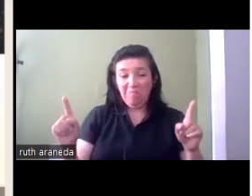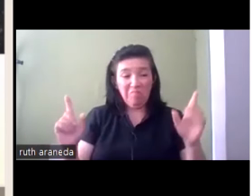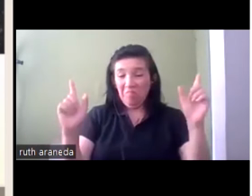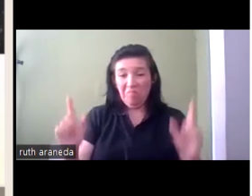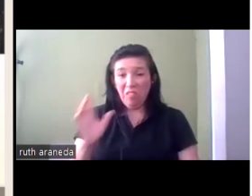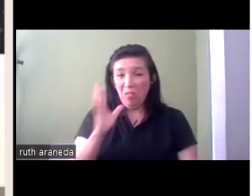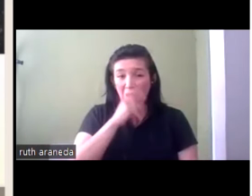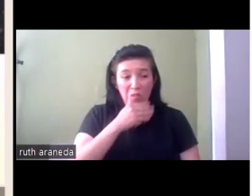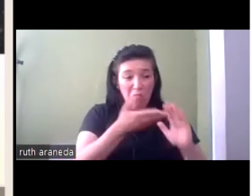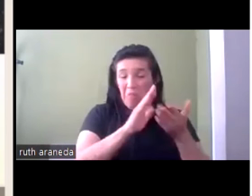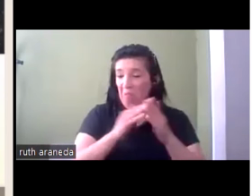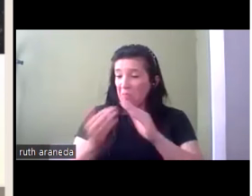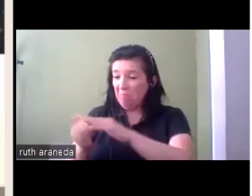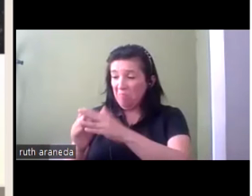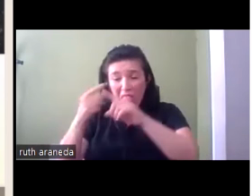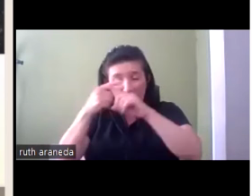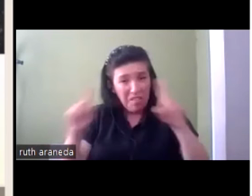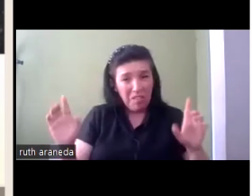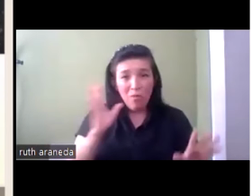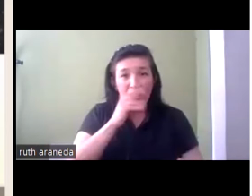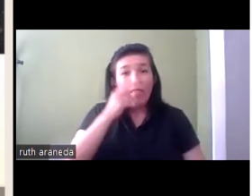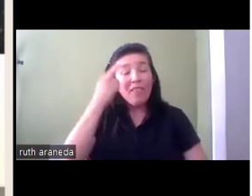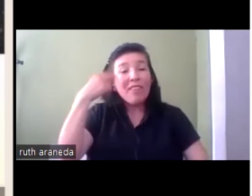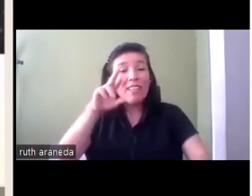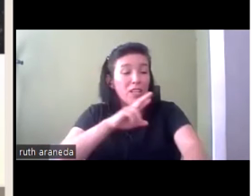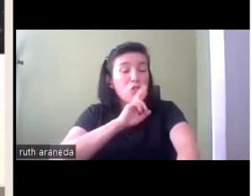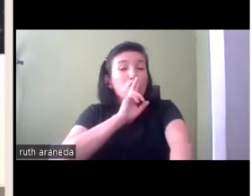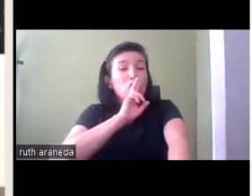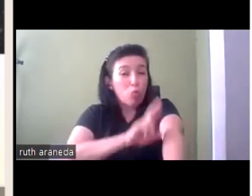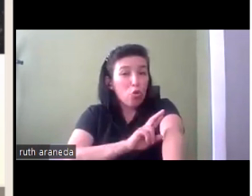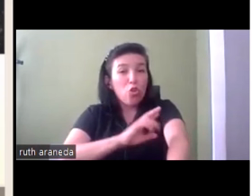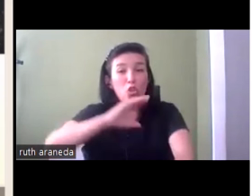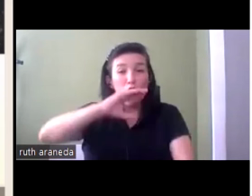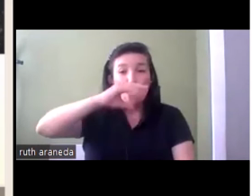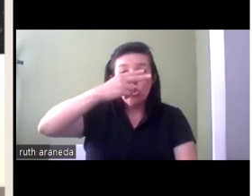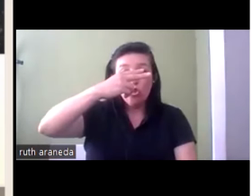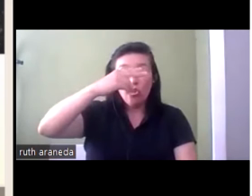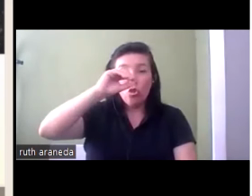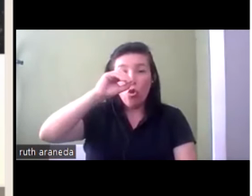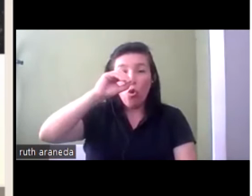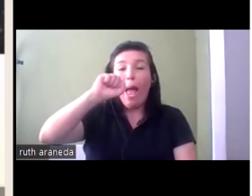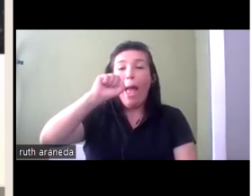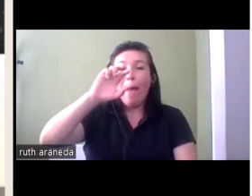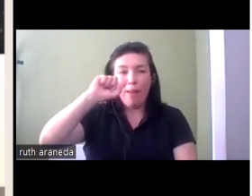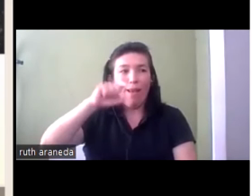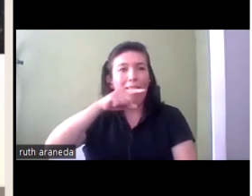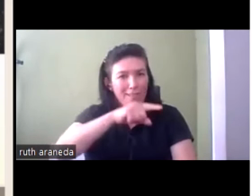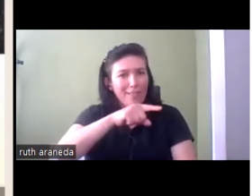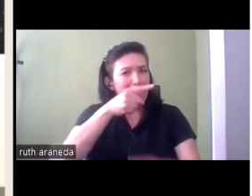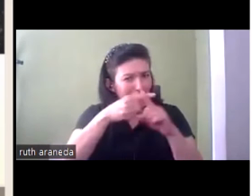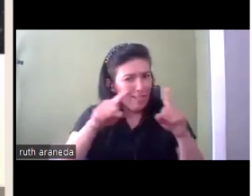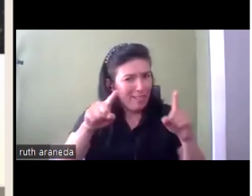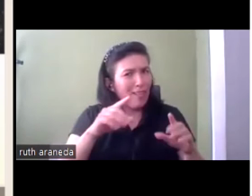las comunidades. Hacia el sur, en el Valle del Choapa, sí se ha planteado una jerarquía de asentamiento en los cuales habrían